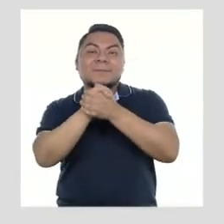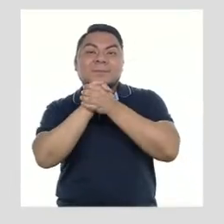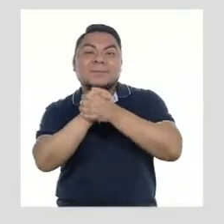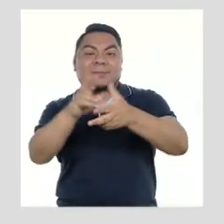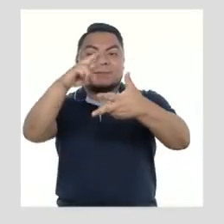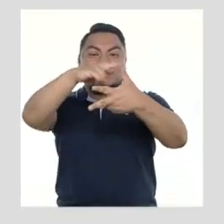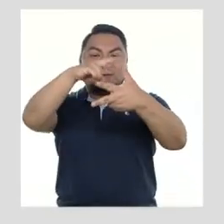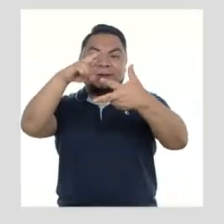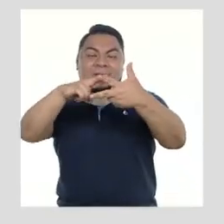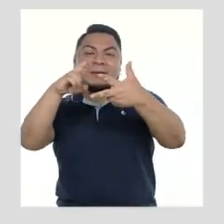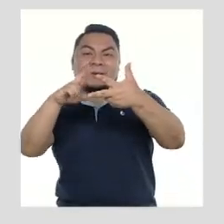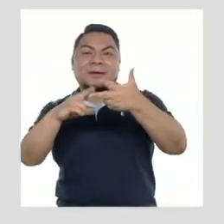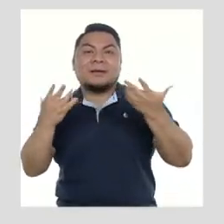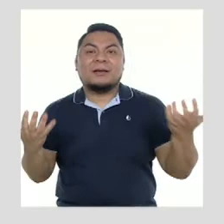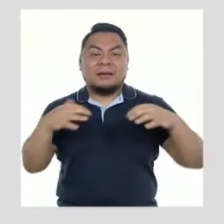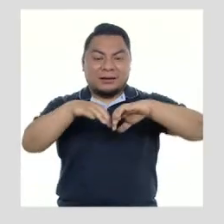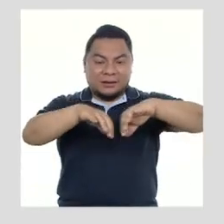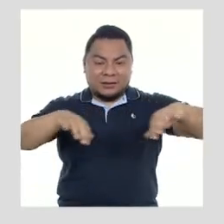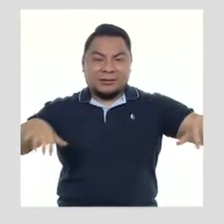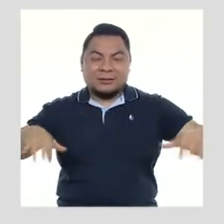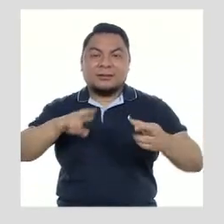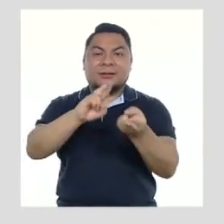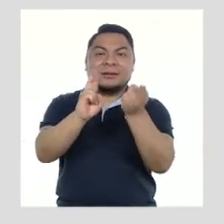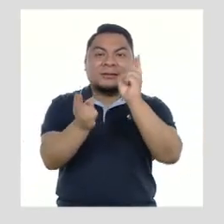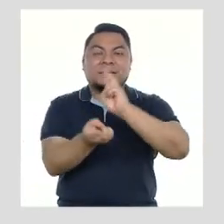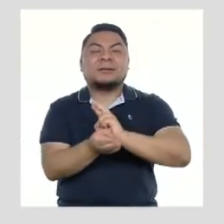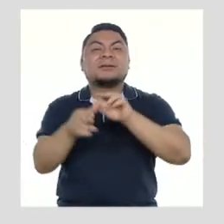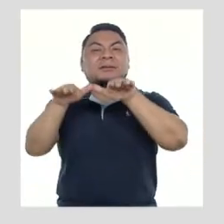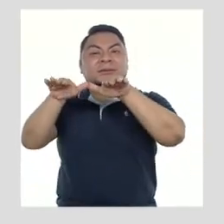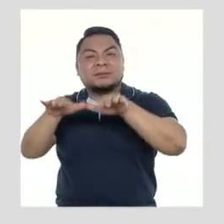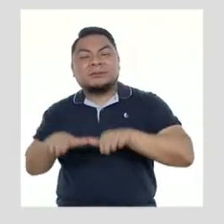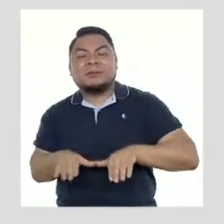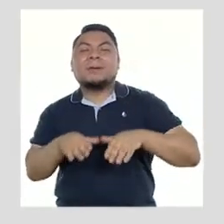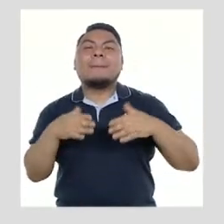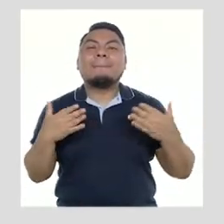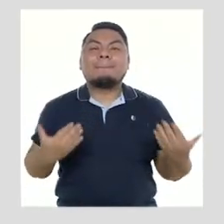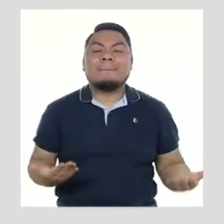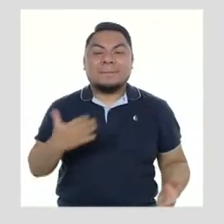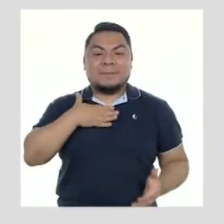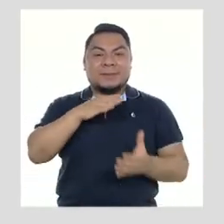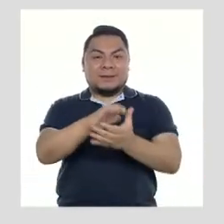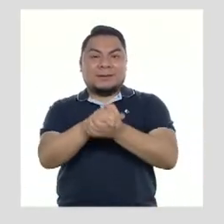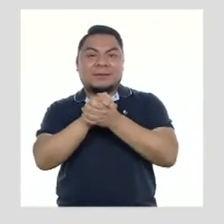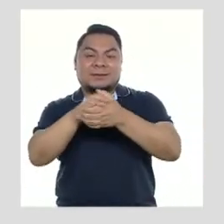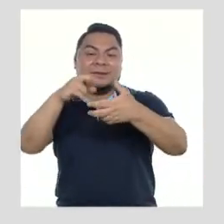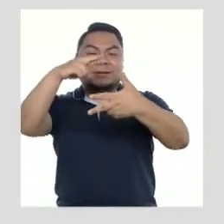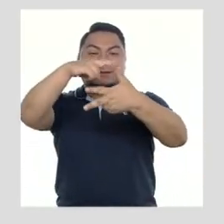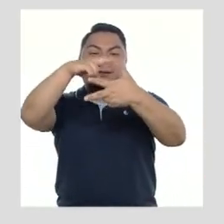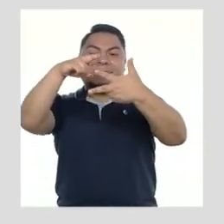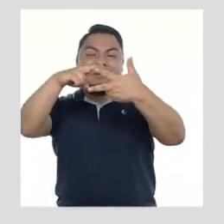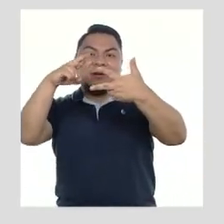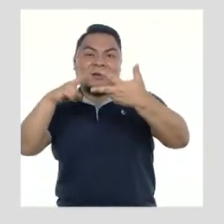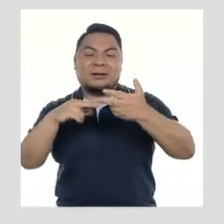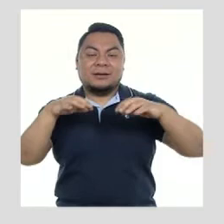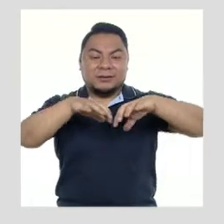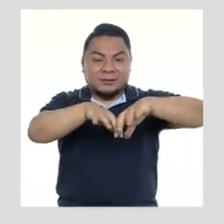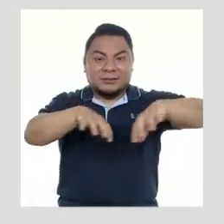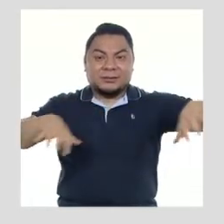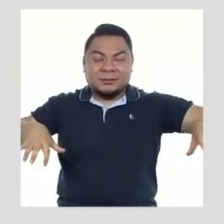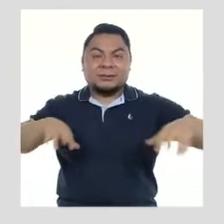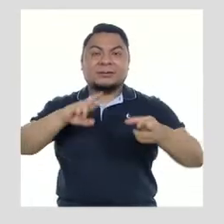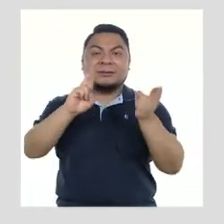Amigas las tres R's, reusar, reciclar, reducir. Mis amigas las tres